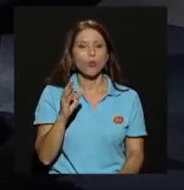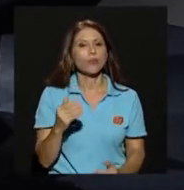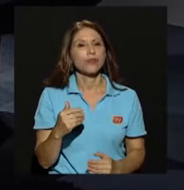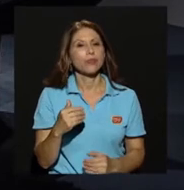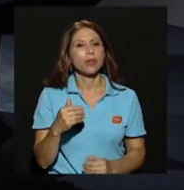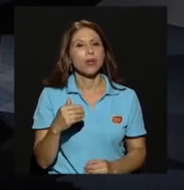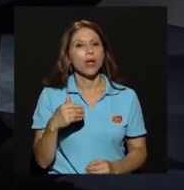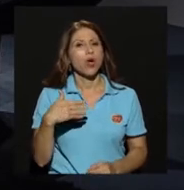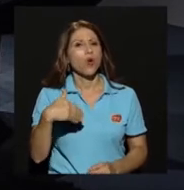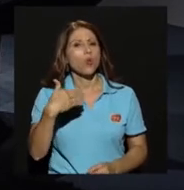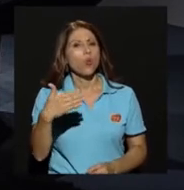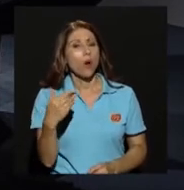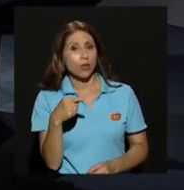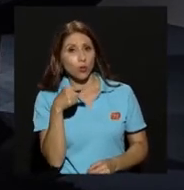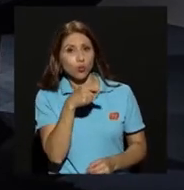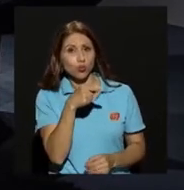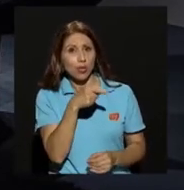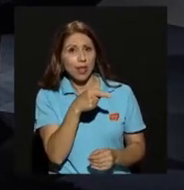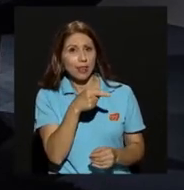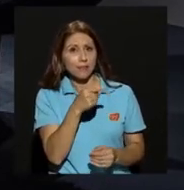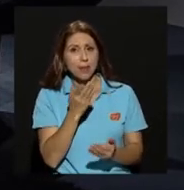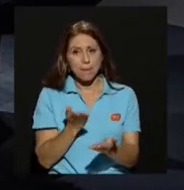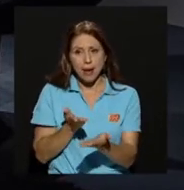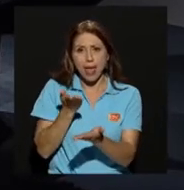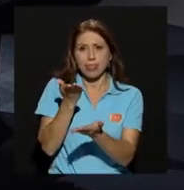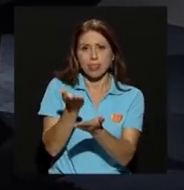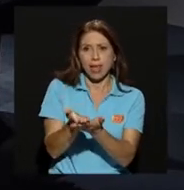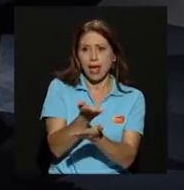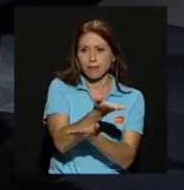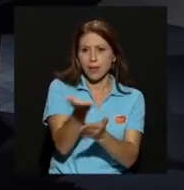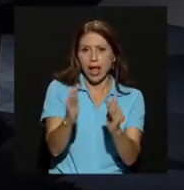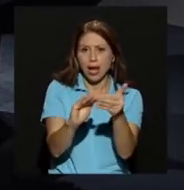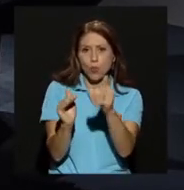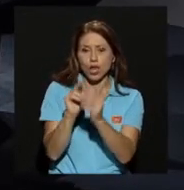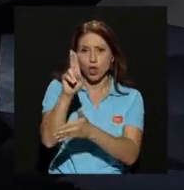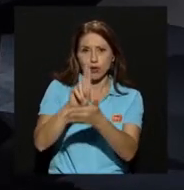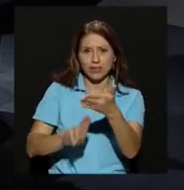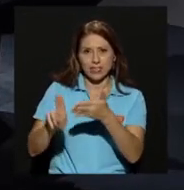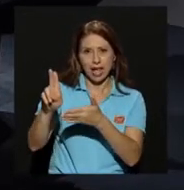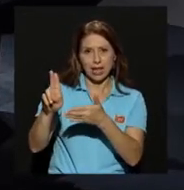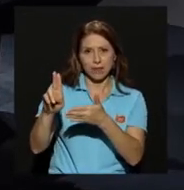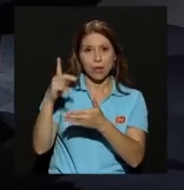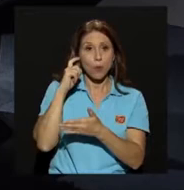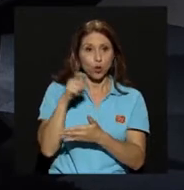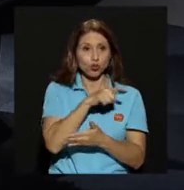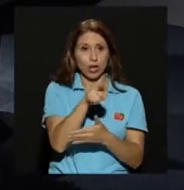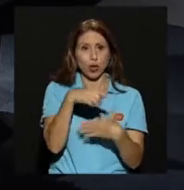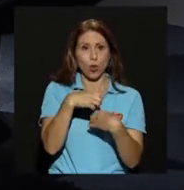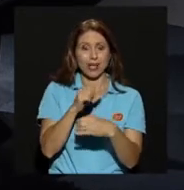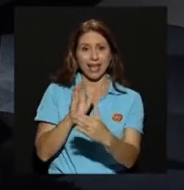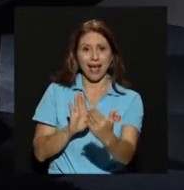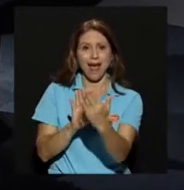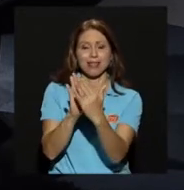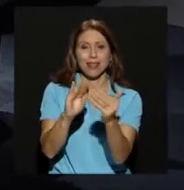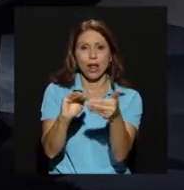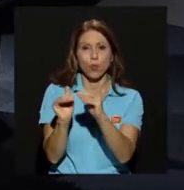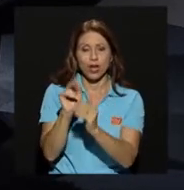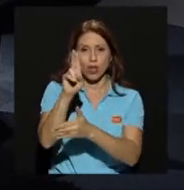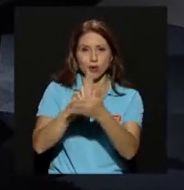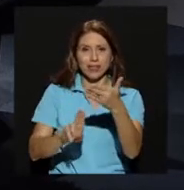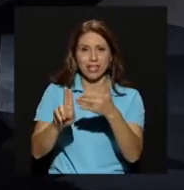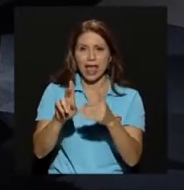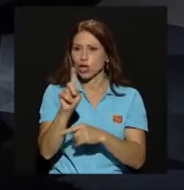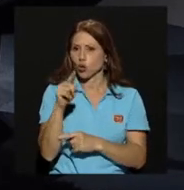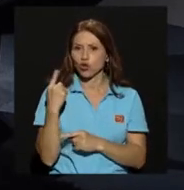cuando usted plantea a la comunidad universitaria, porque es a la comunidad universitaria, no es al área, es a toda la